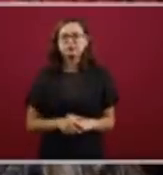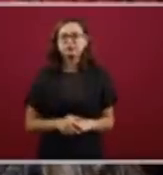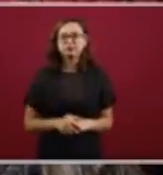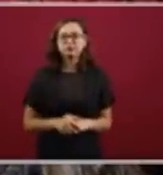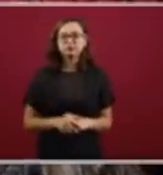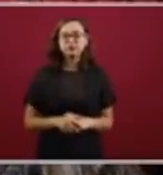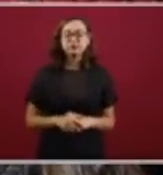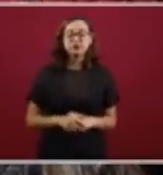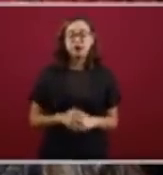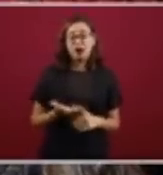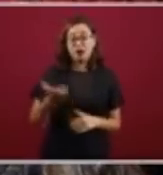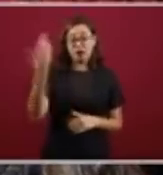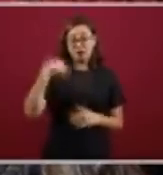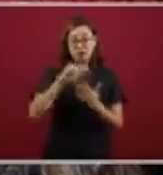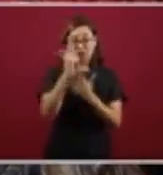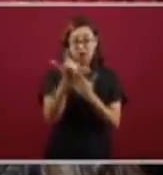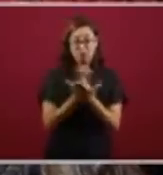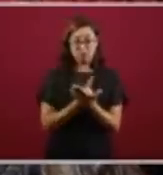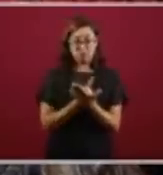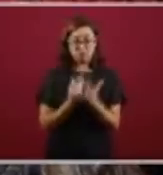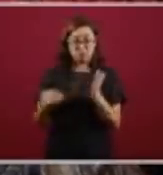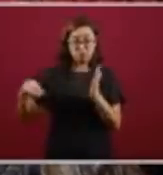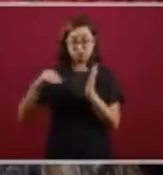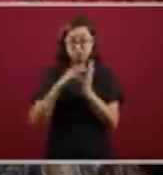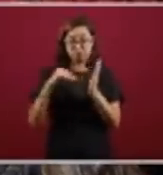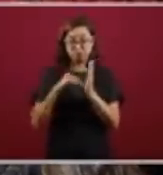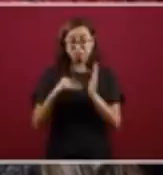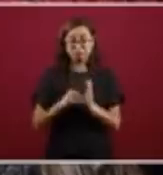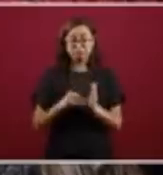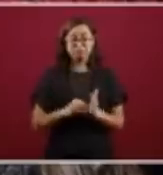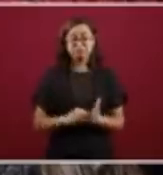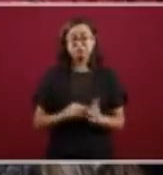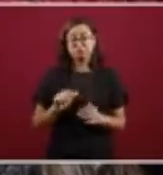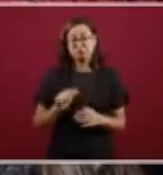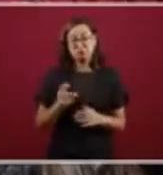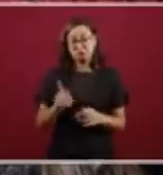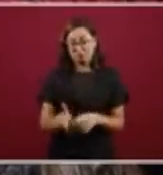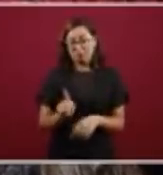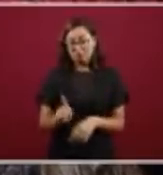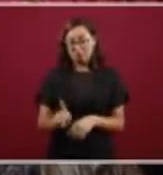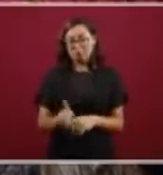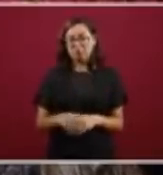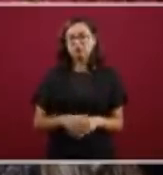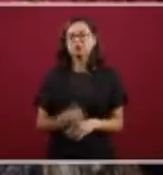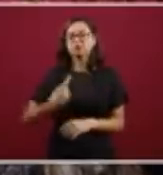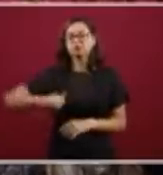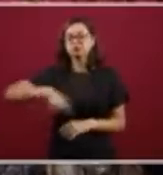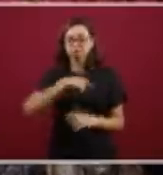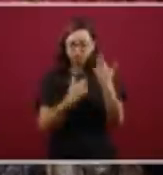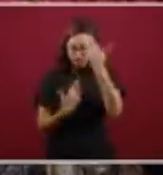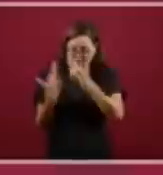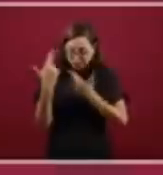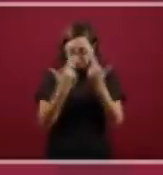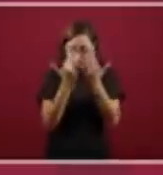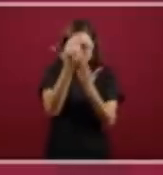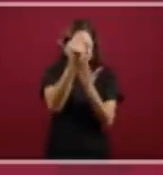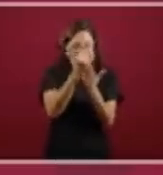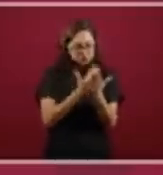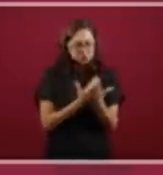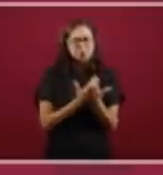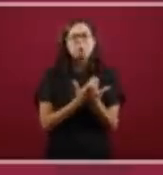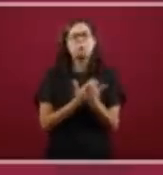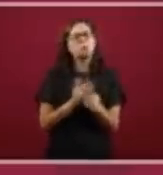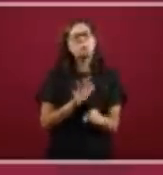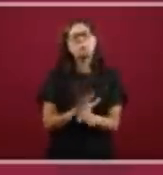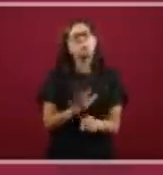¿No estaba inflado el padrón? Bueno, hasta donde nosotros tenemos análisis, considero que el padrón tiene una